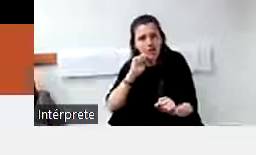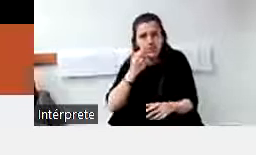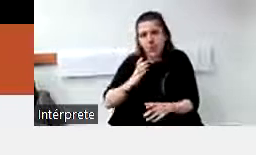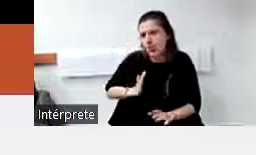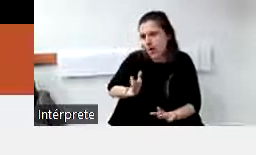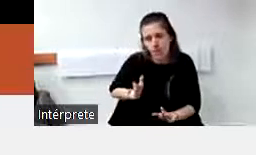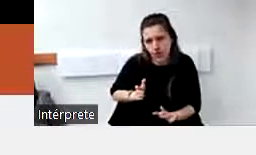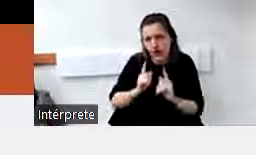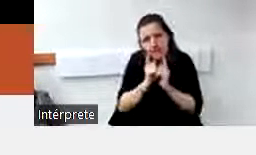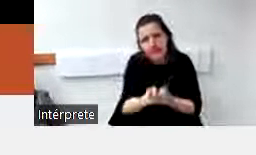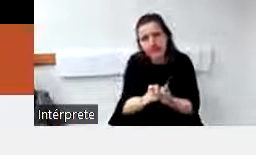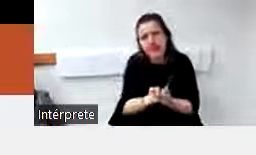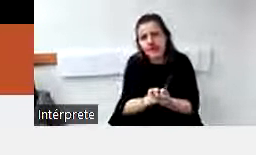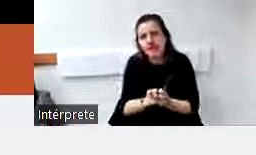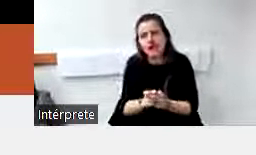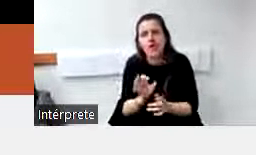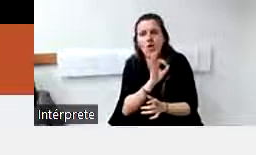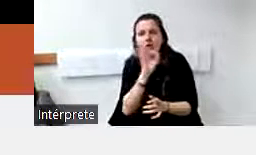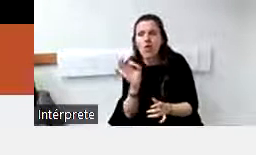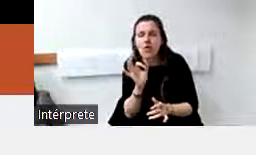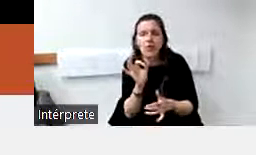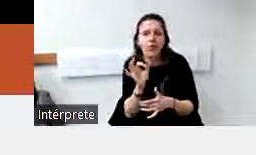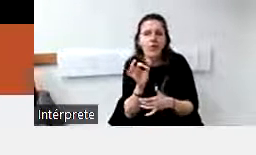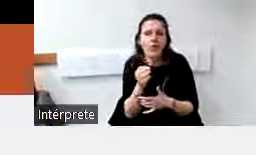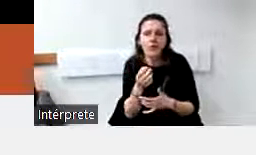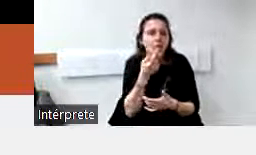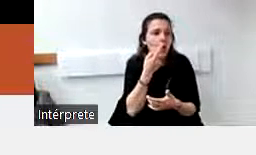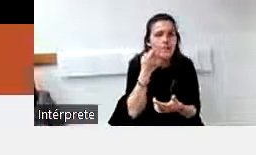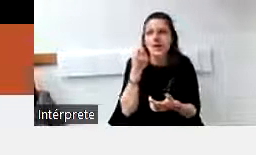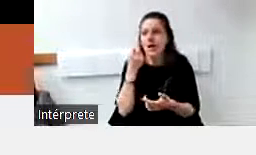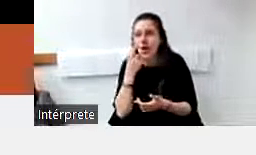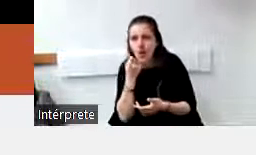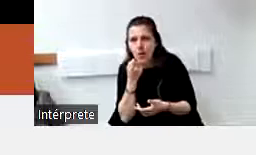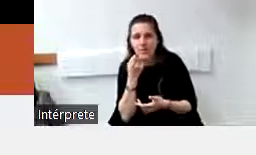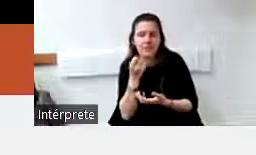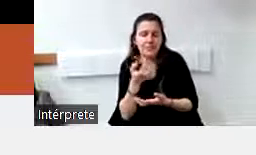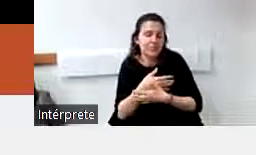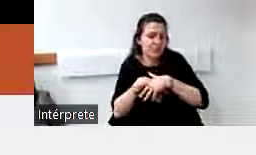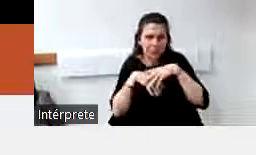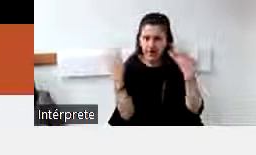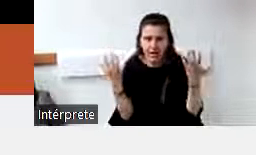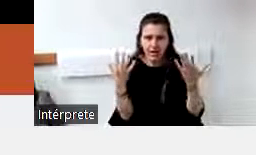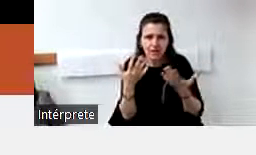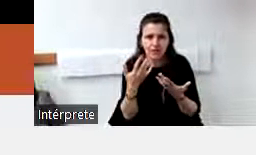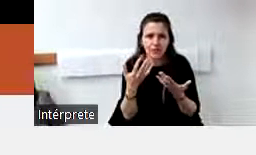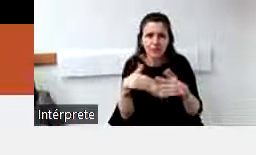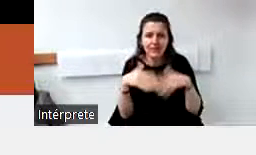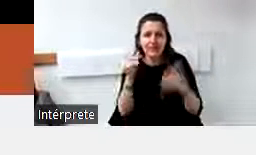la heterosexualidad cierra obviamente toda la puerta a la expresión de la diversidad.